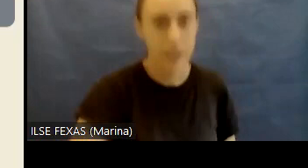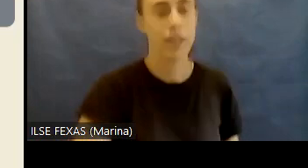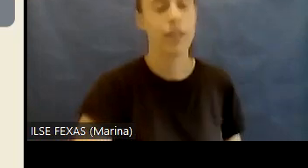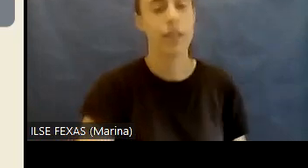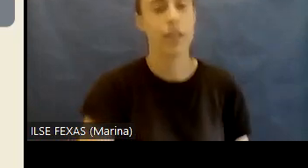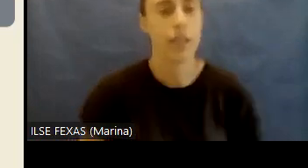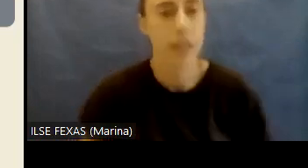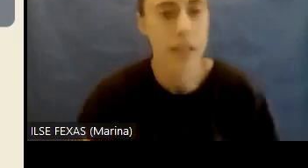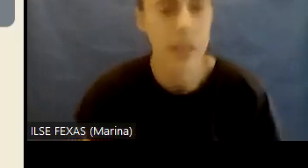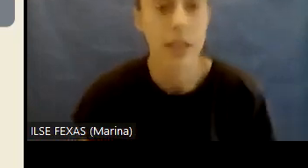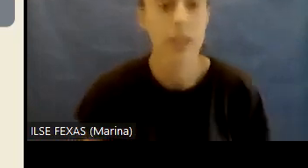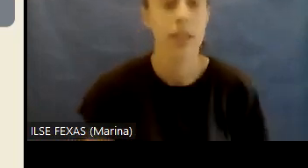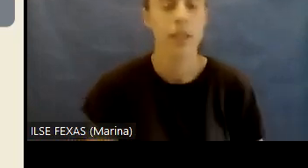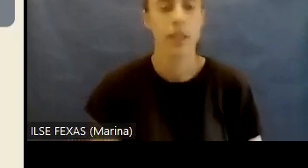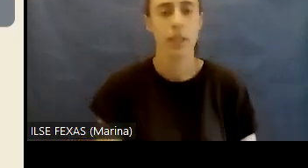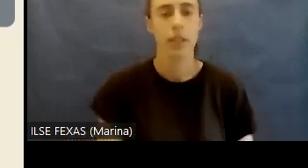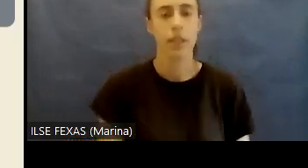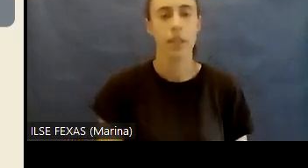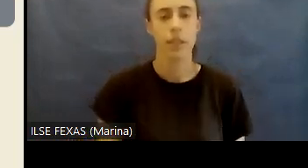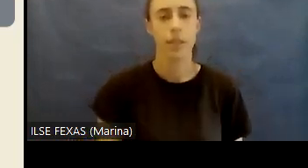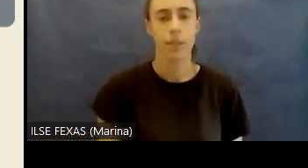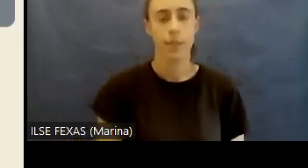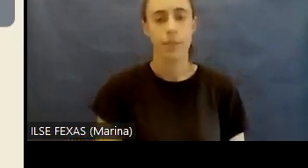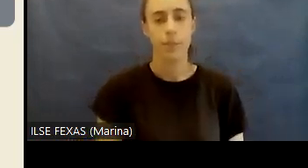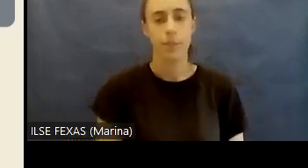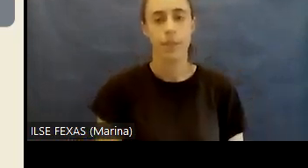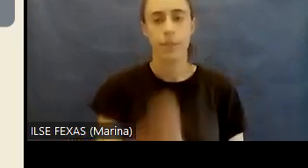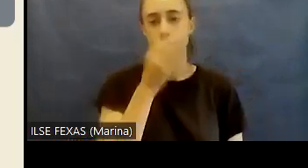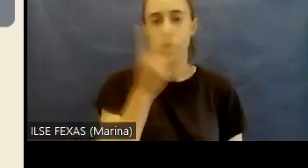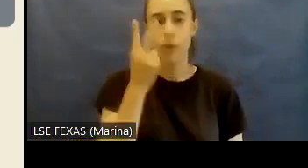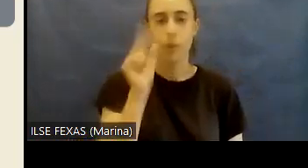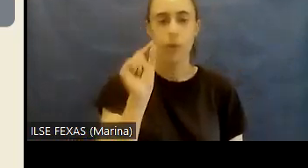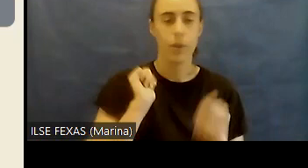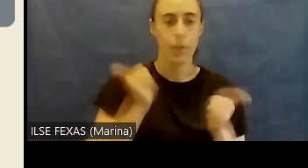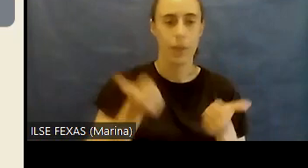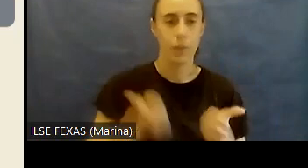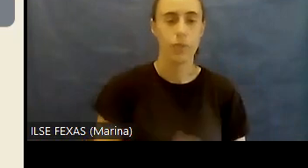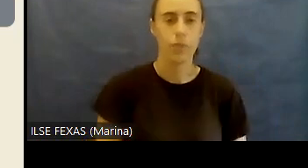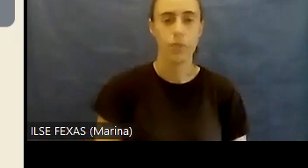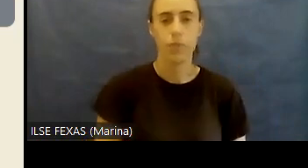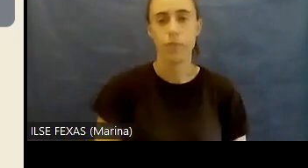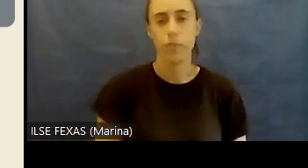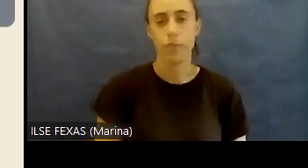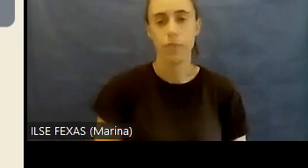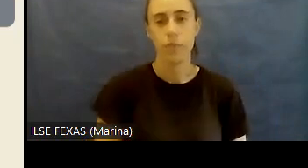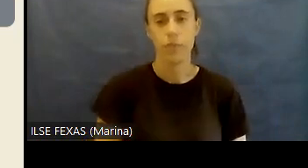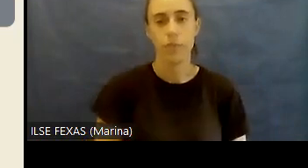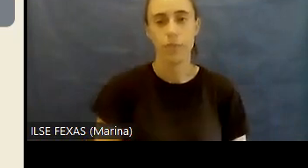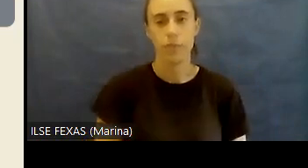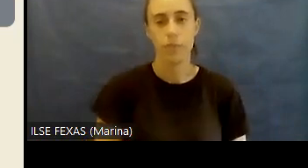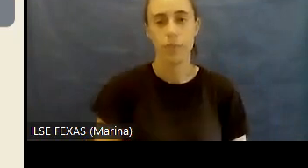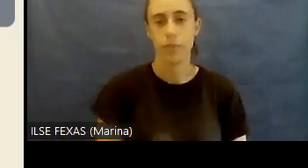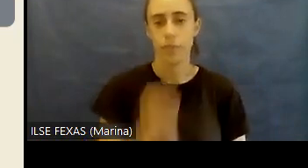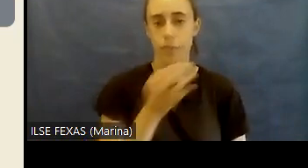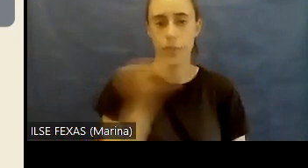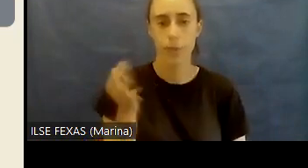Bueno, pues vamos a ver, dentro de 2 minutitos empezamos. 2 minutos, hay 5. Perfecto.